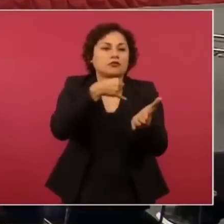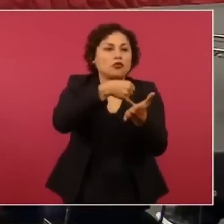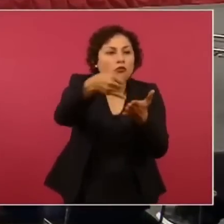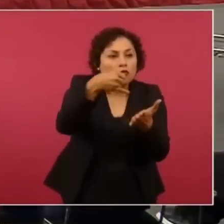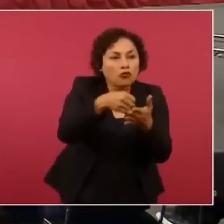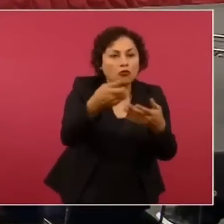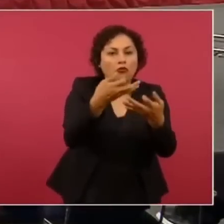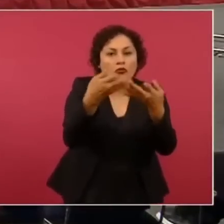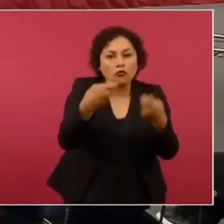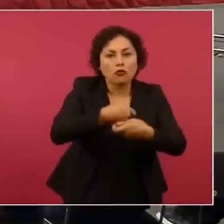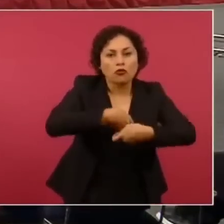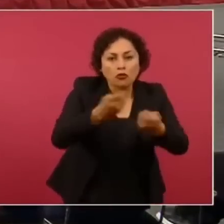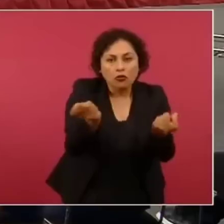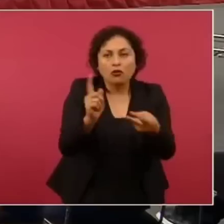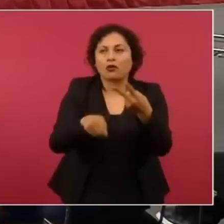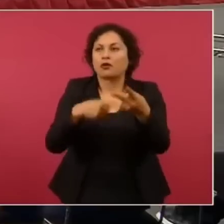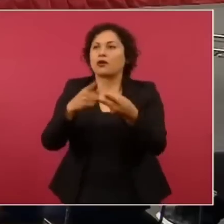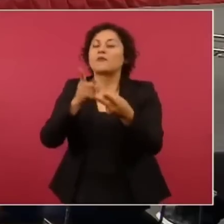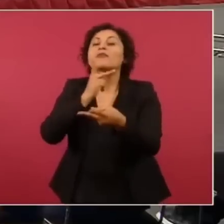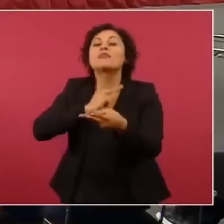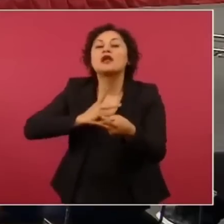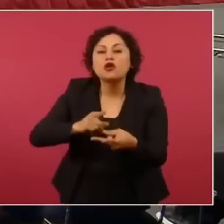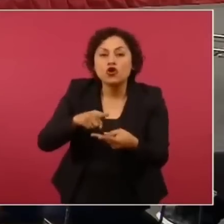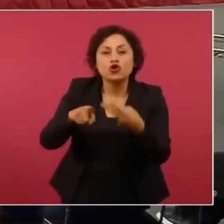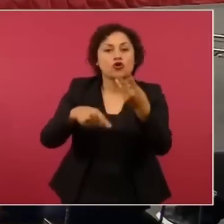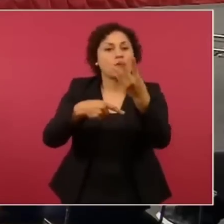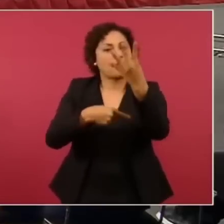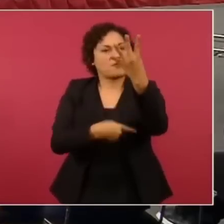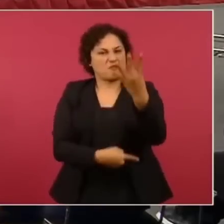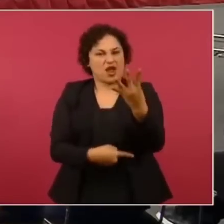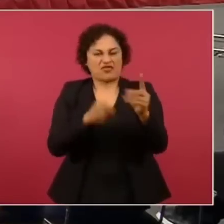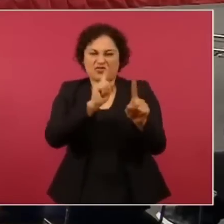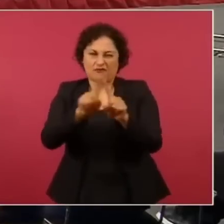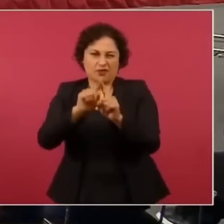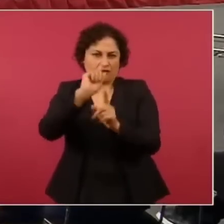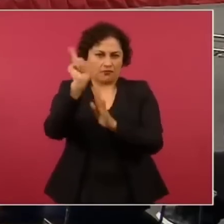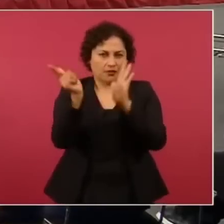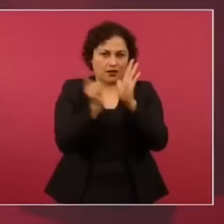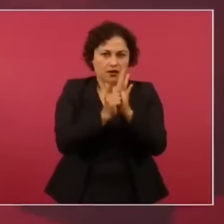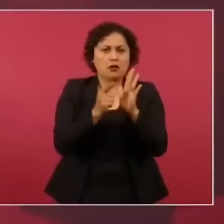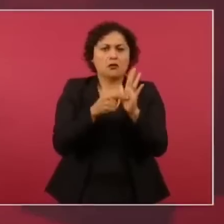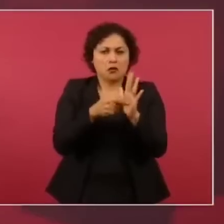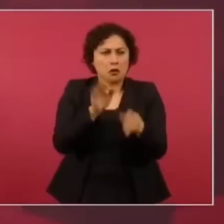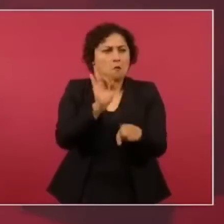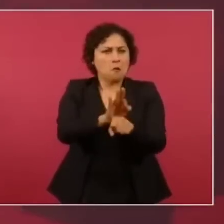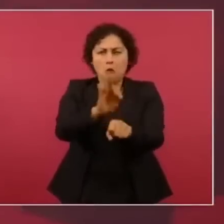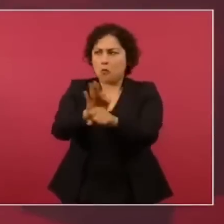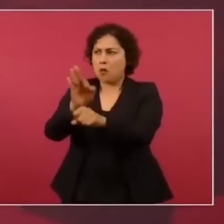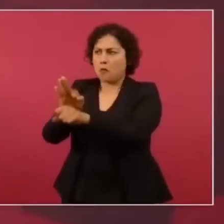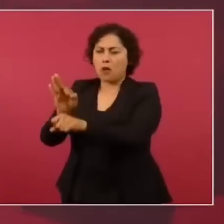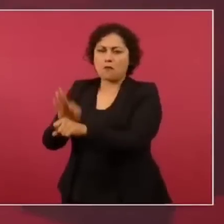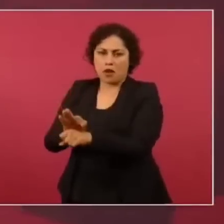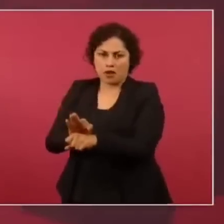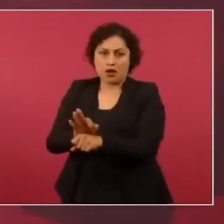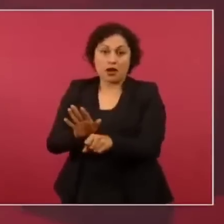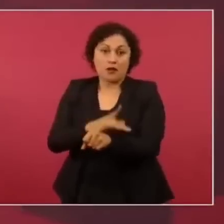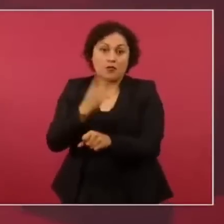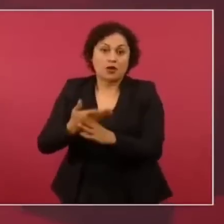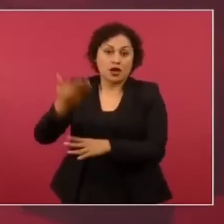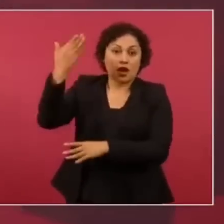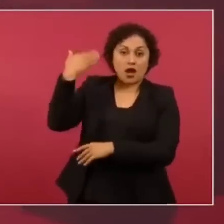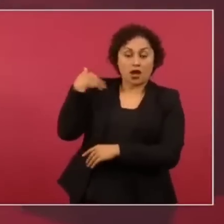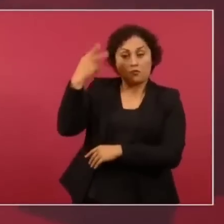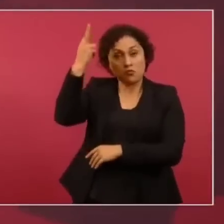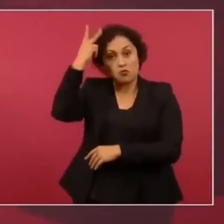las empresas petroleras, así no se hubiera podido hacer nada, ¿no? Hubiera quedado todo como en el porfiriato. Pero